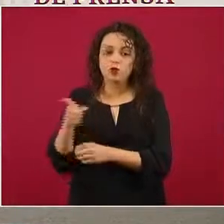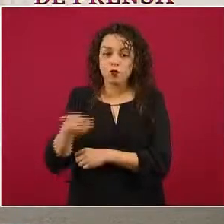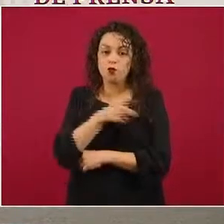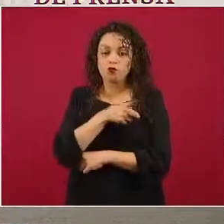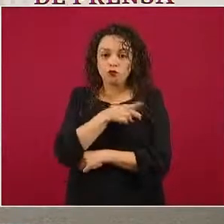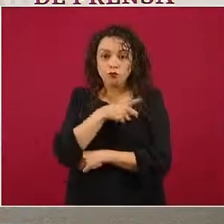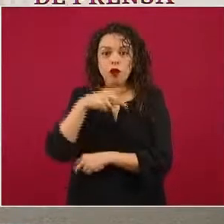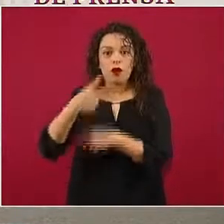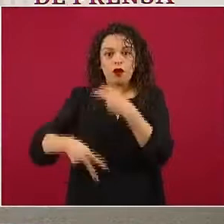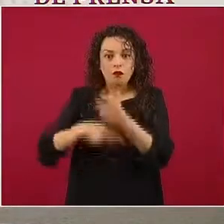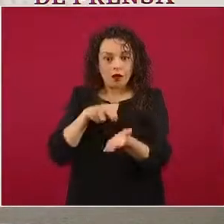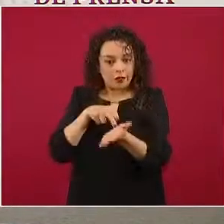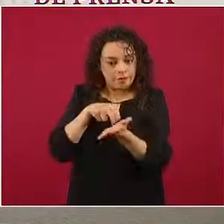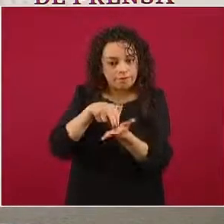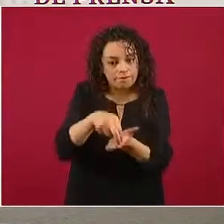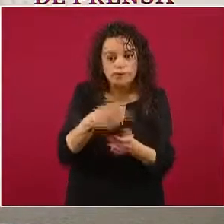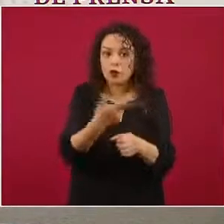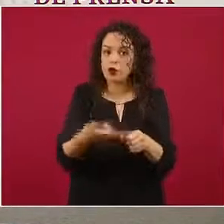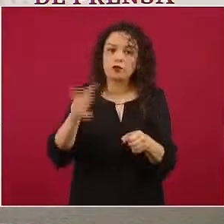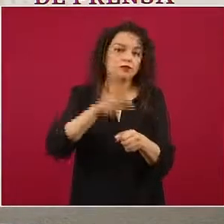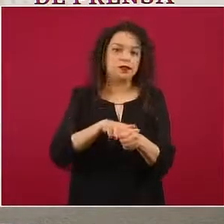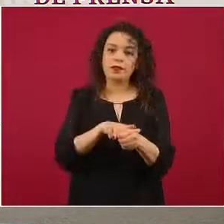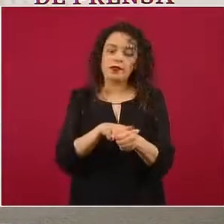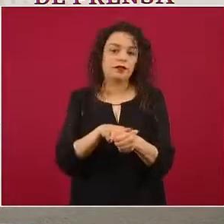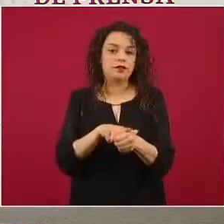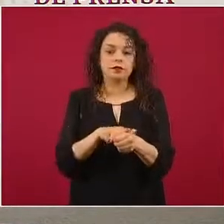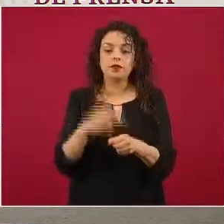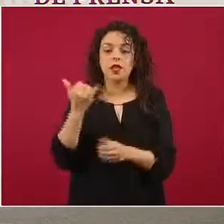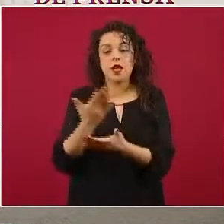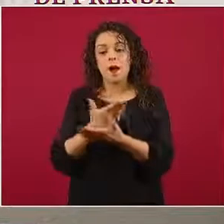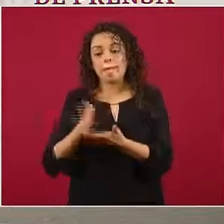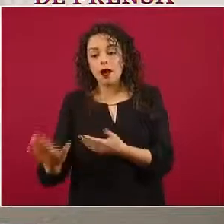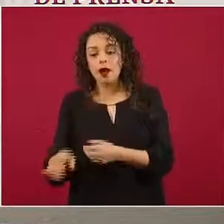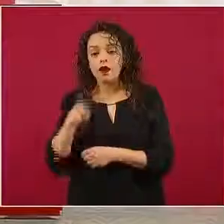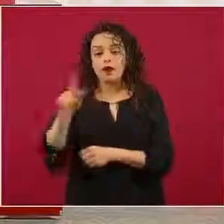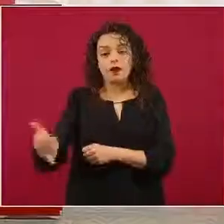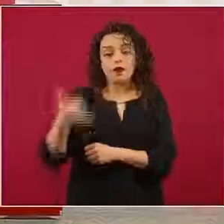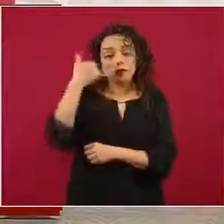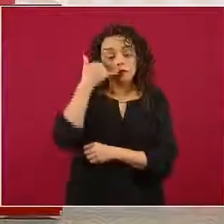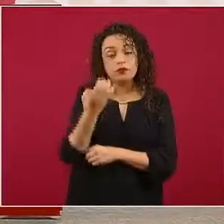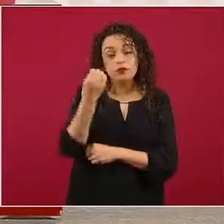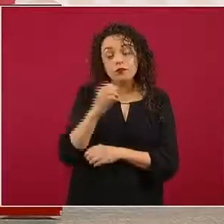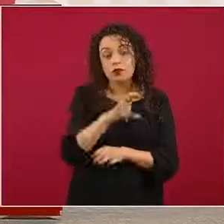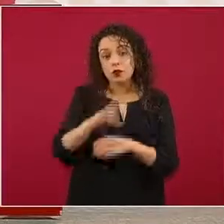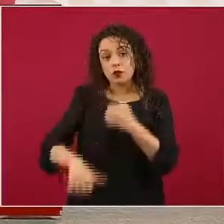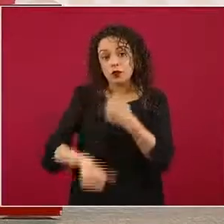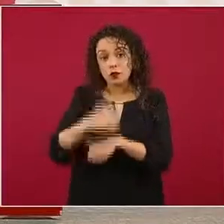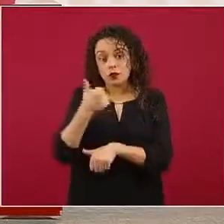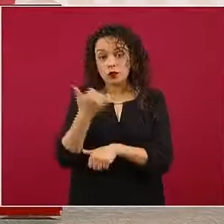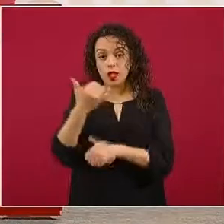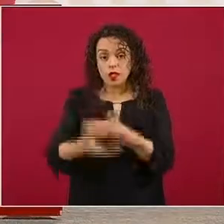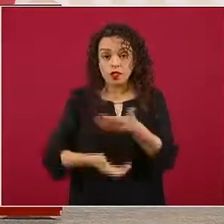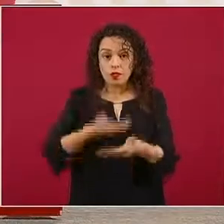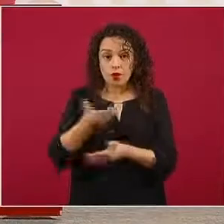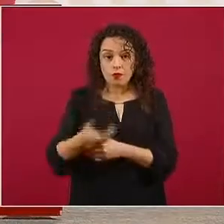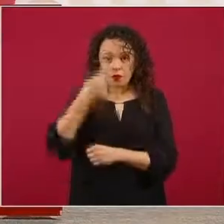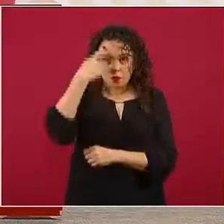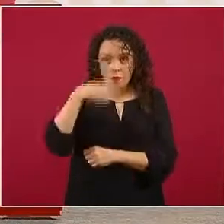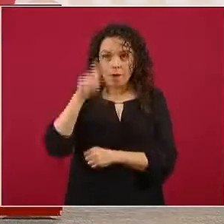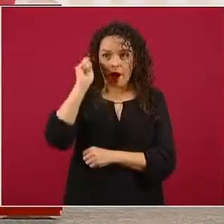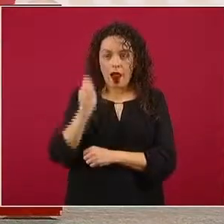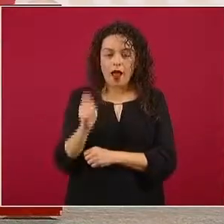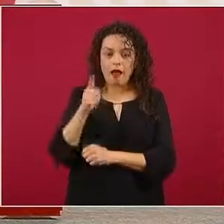pie, acudir a una unidad, pero además porque el 911 y los servicios prehospitalarios están, como decíamos,